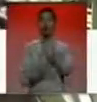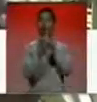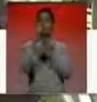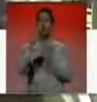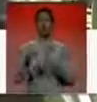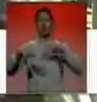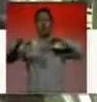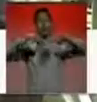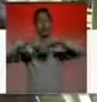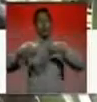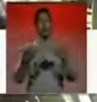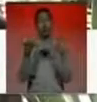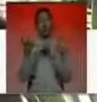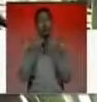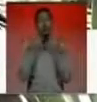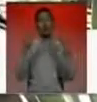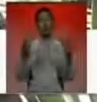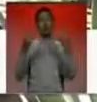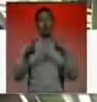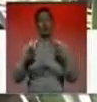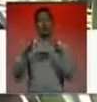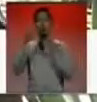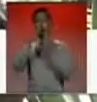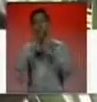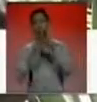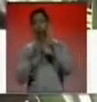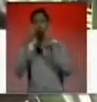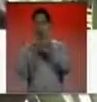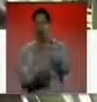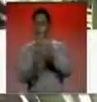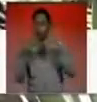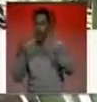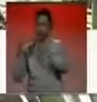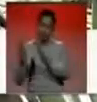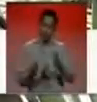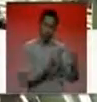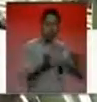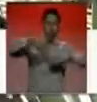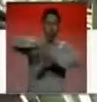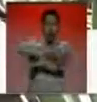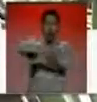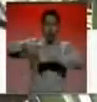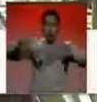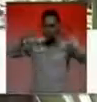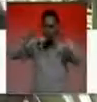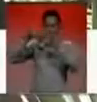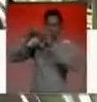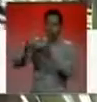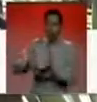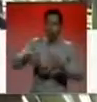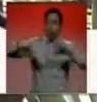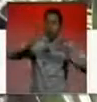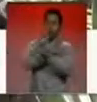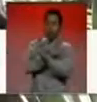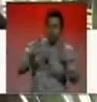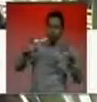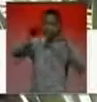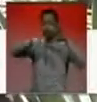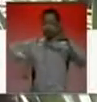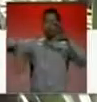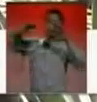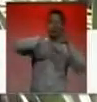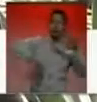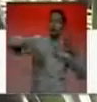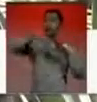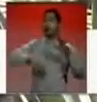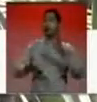programación. Recordemos que hay vías también que son competencia de las prefecturas, pero en este caso estamos volcando todo el esfuerzo para